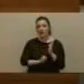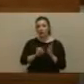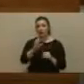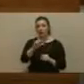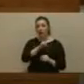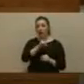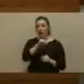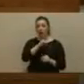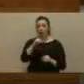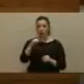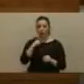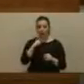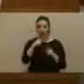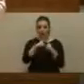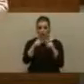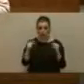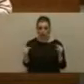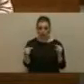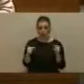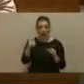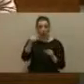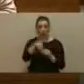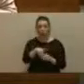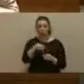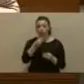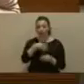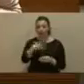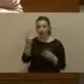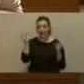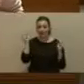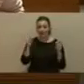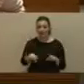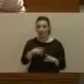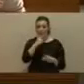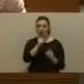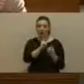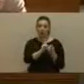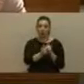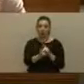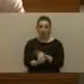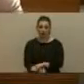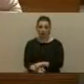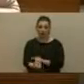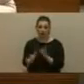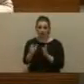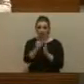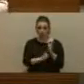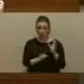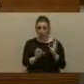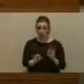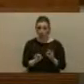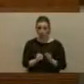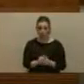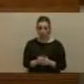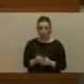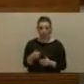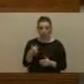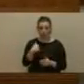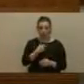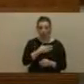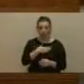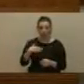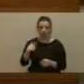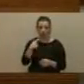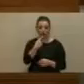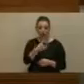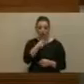de Asturias sin tener los votos suficientes para modificar ese estatuto. Y yo quiero decir,